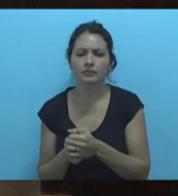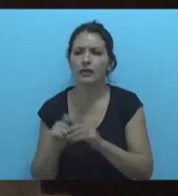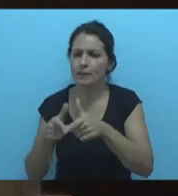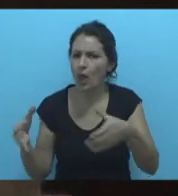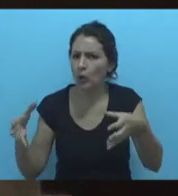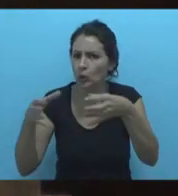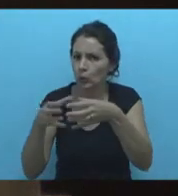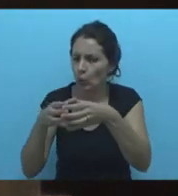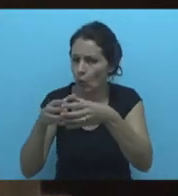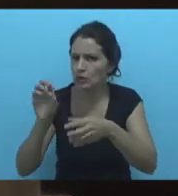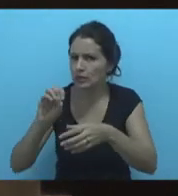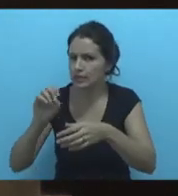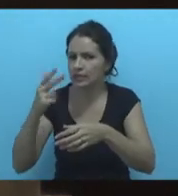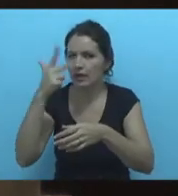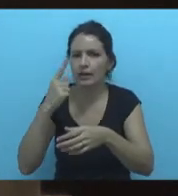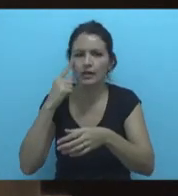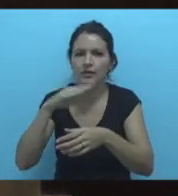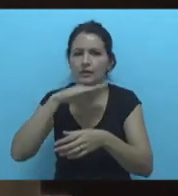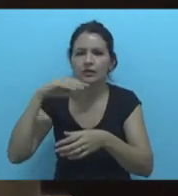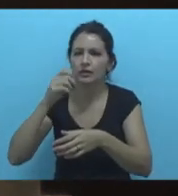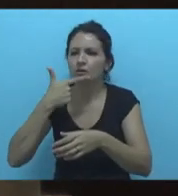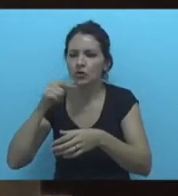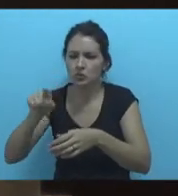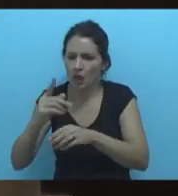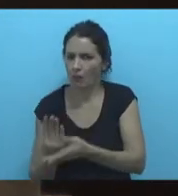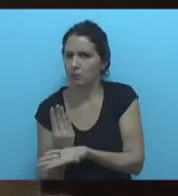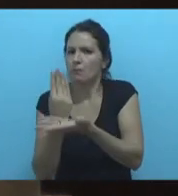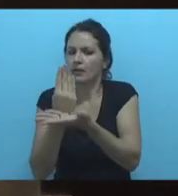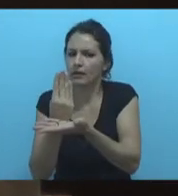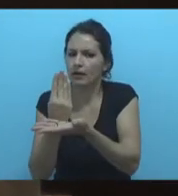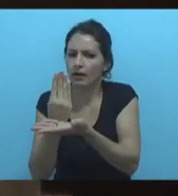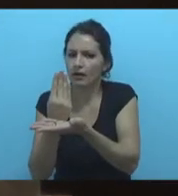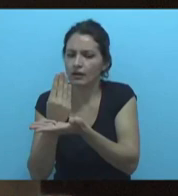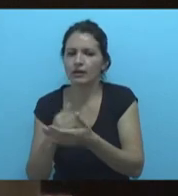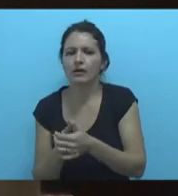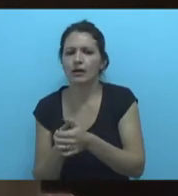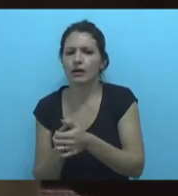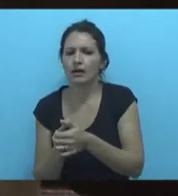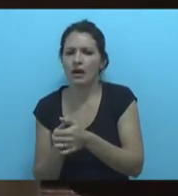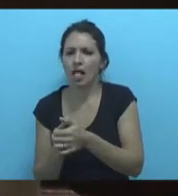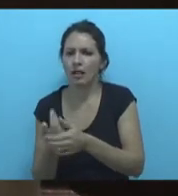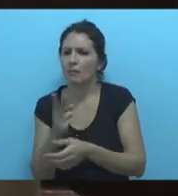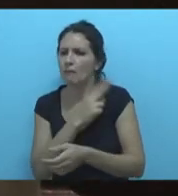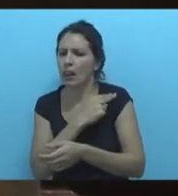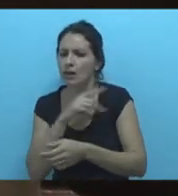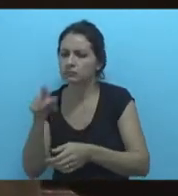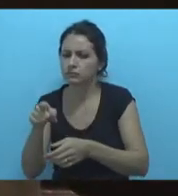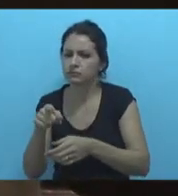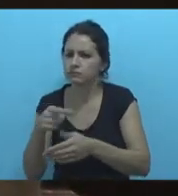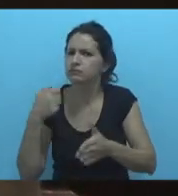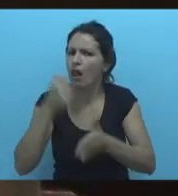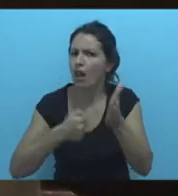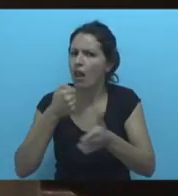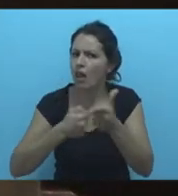del movimiento Hijos y llegó a liderar y fue un líder del movimiento Hijos que tomó la posta en